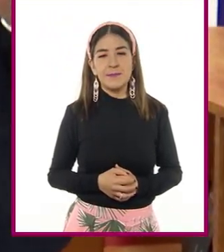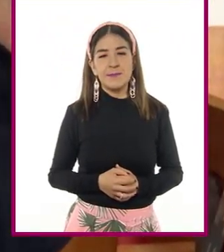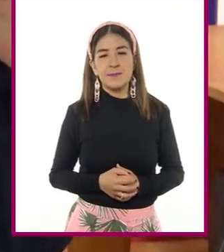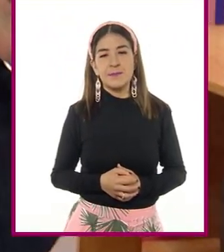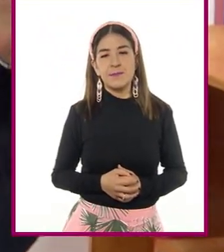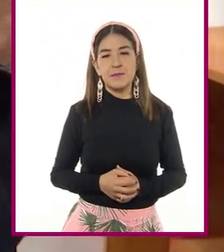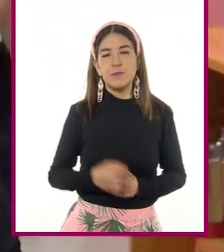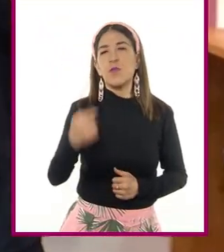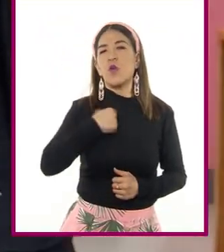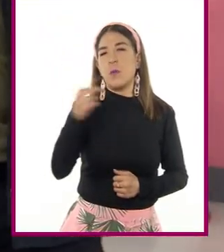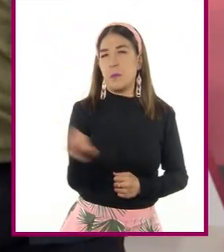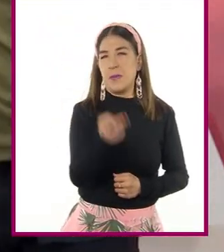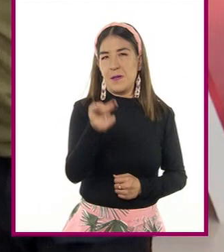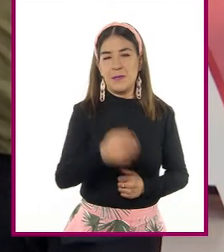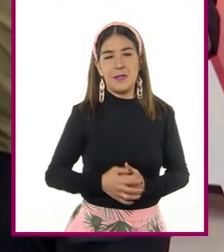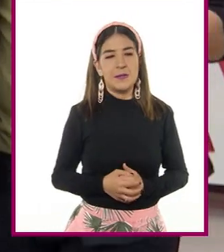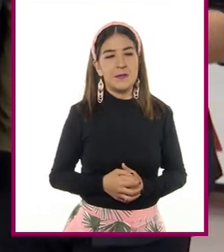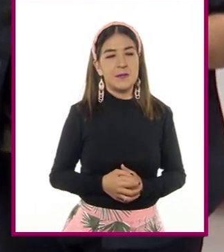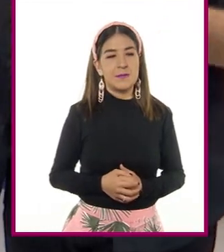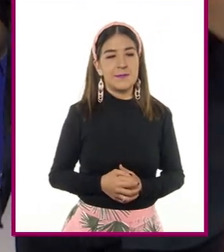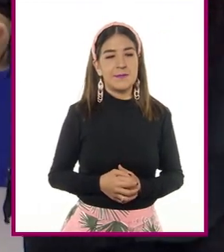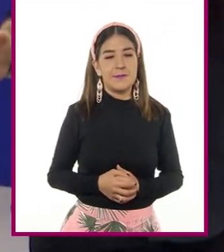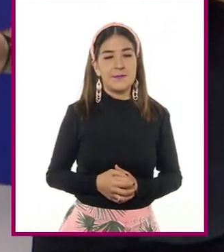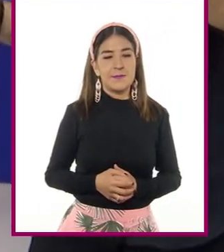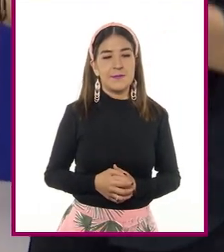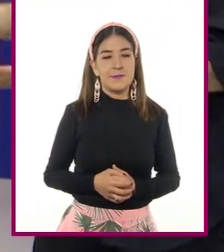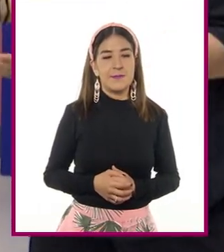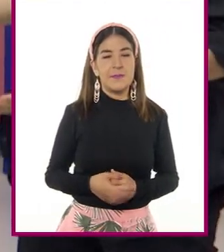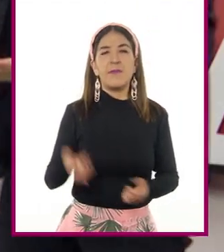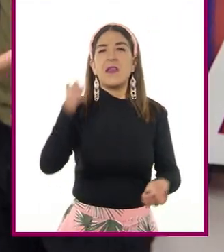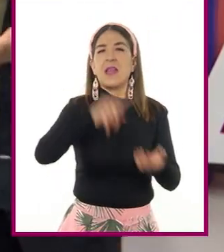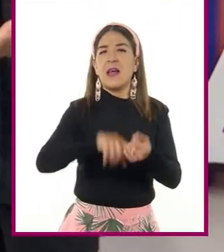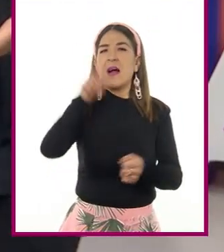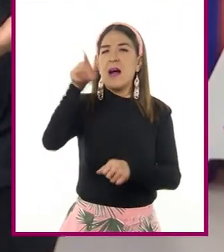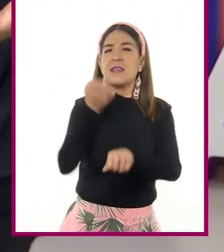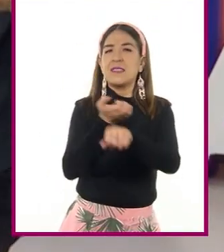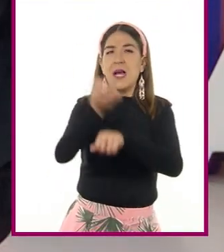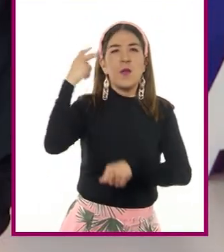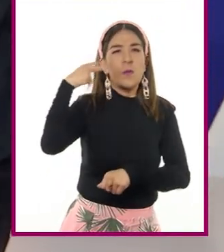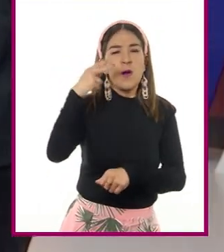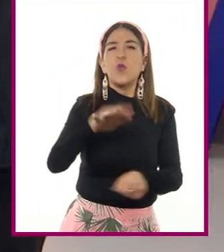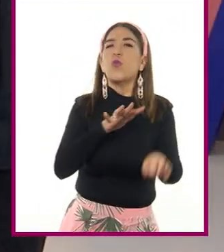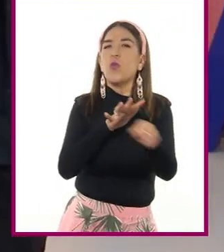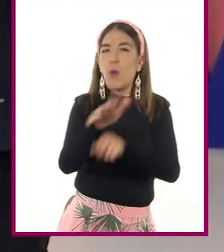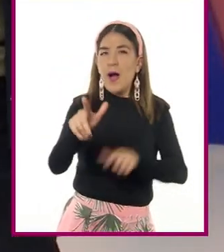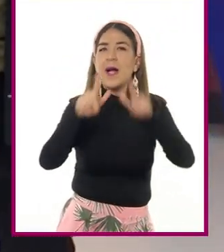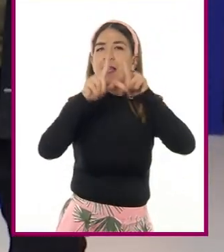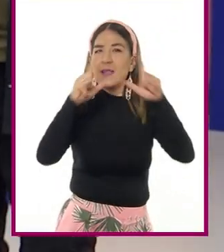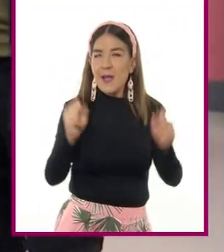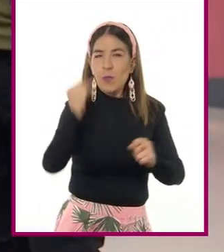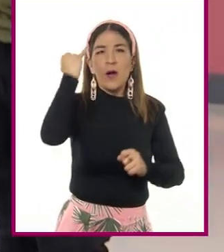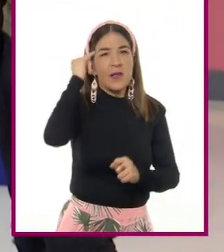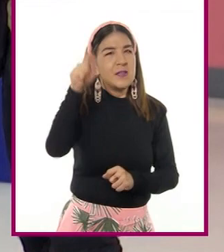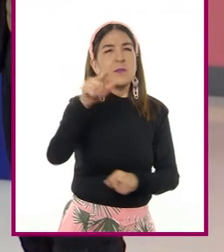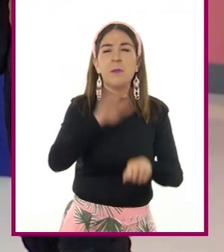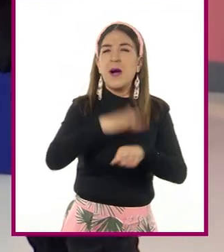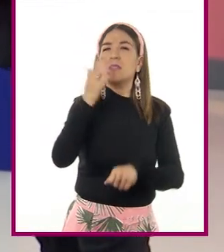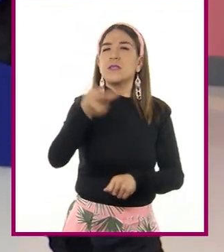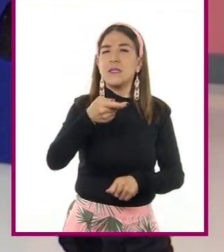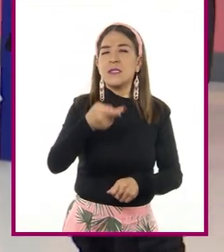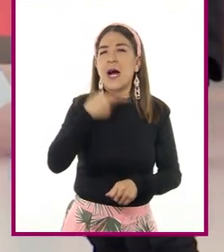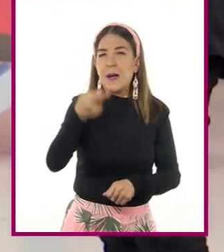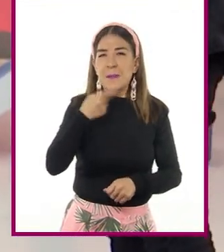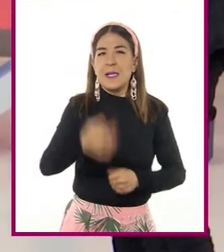Mi pregunta sería, ¿qué lenguas indígenas se hablan en el estado de Veracruz? ¿Está bien elaborada mi pregunta,